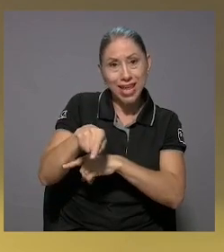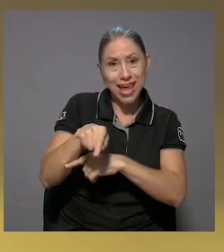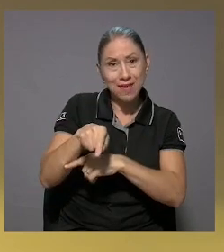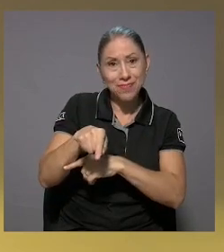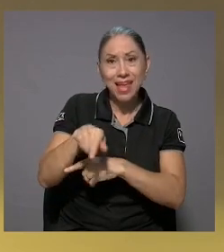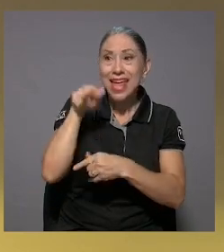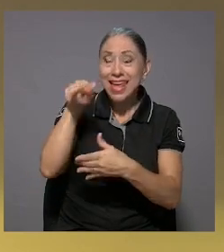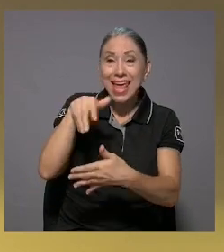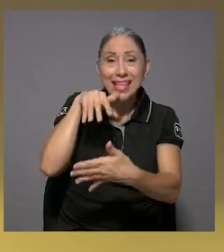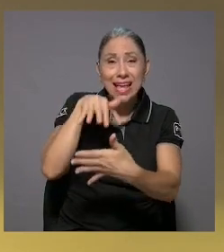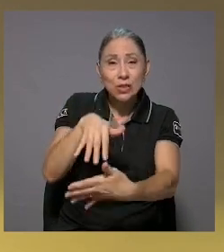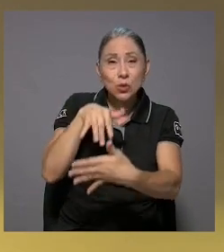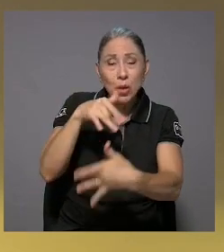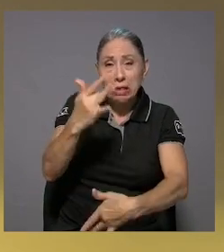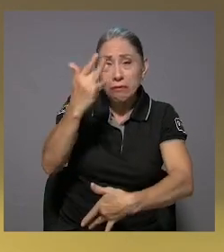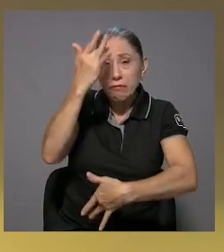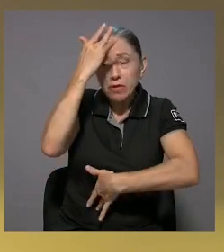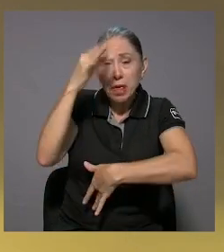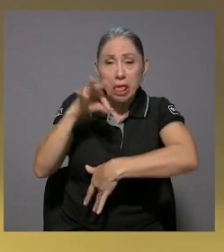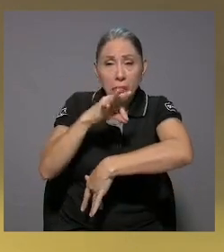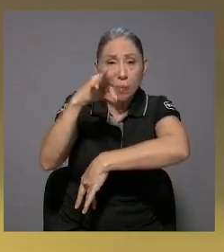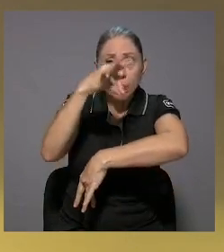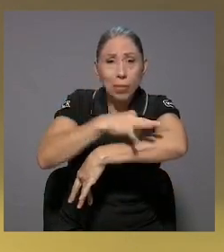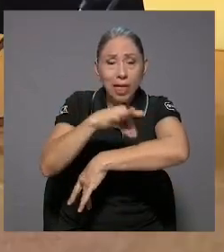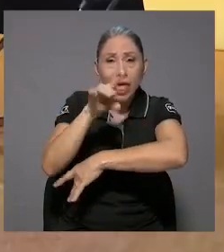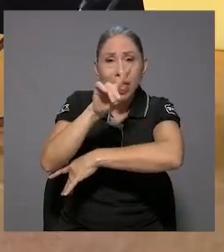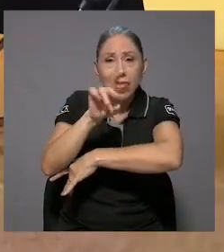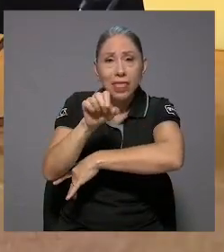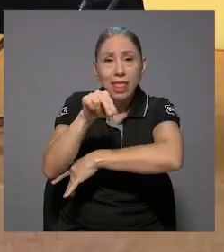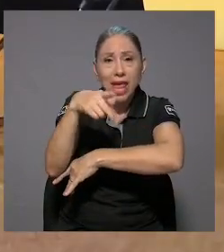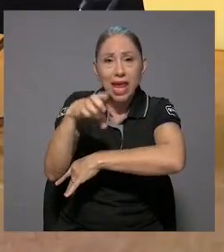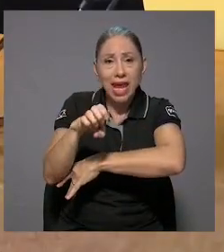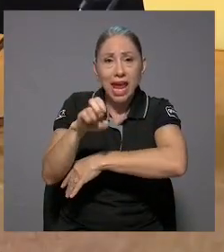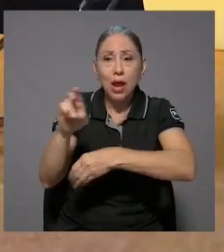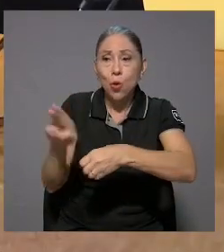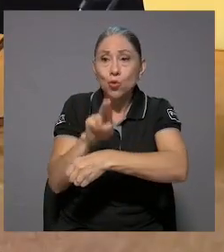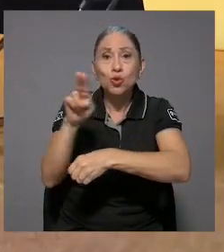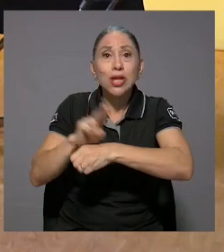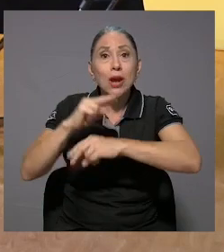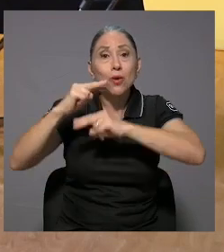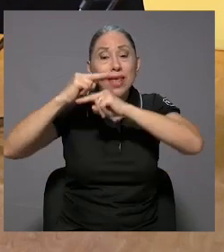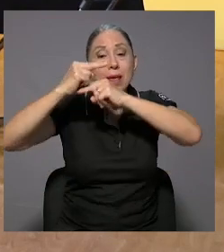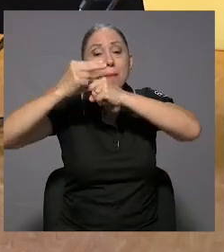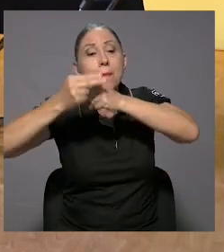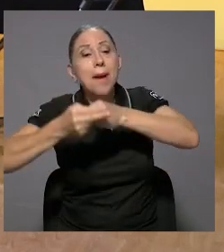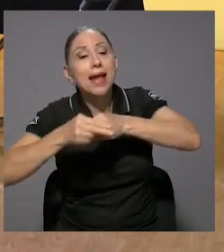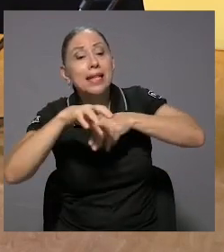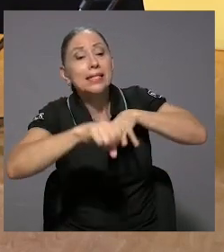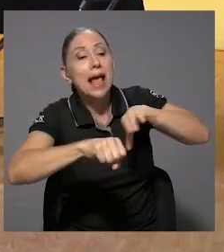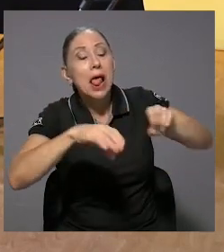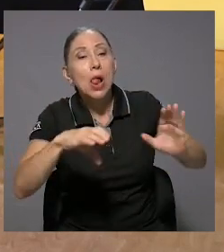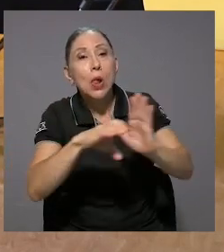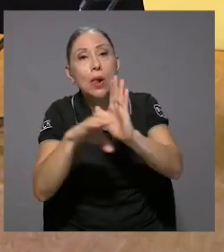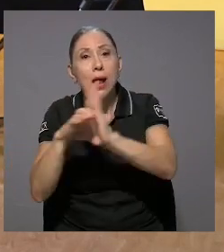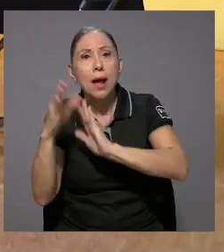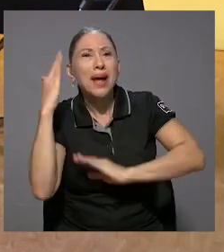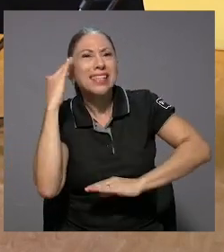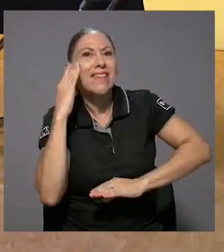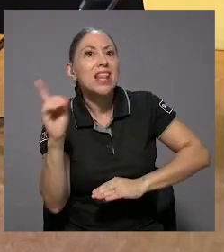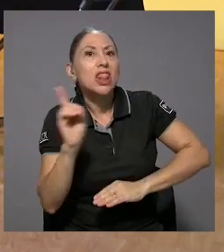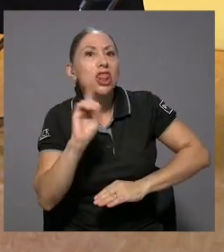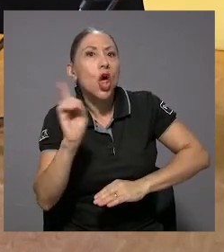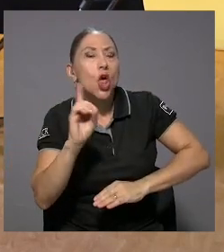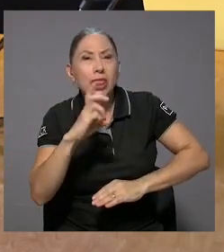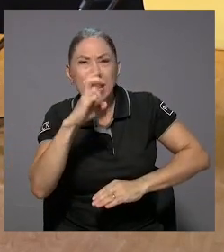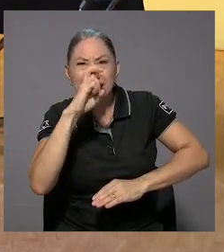microbiología que, estudiando el dengue, usaron imágenes de satélite, porque para saber dónde está el zancudito